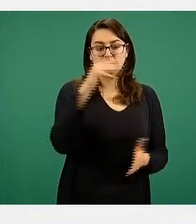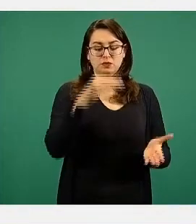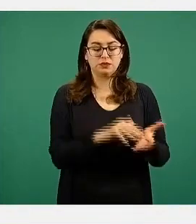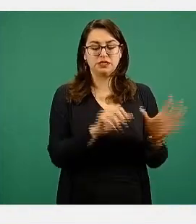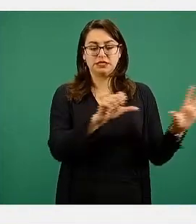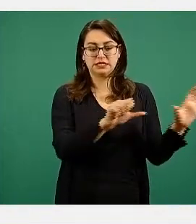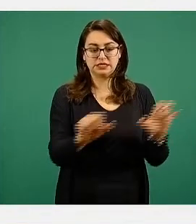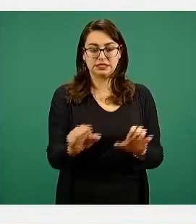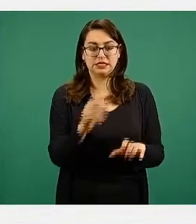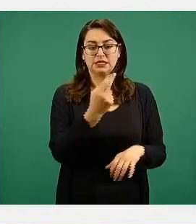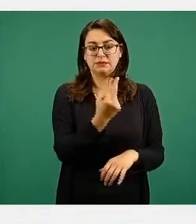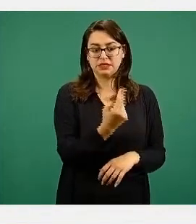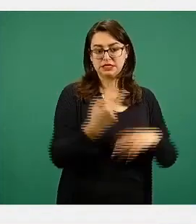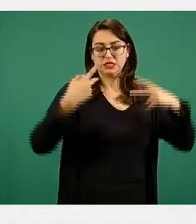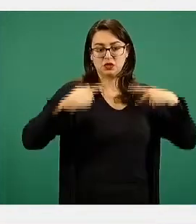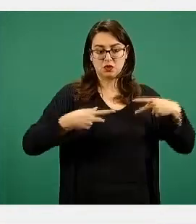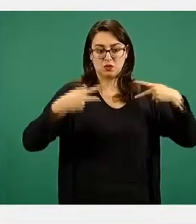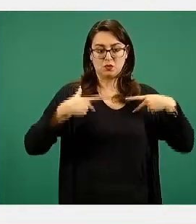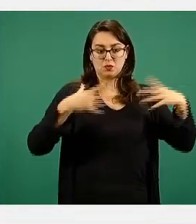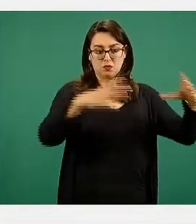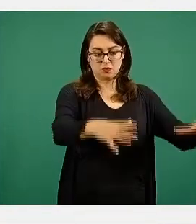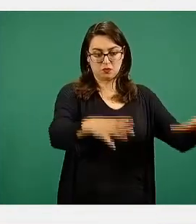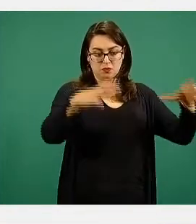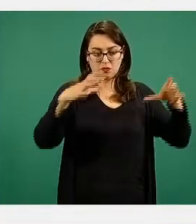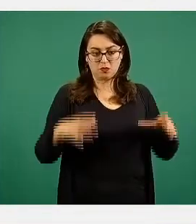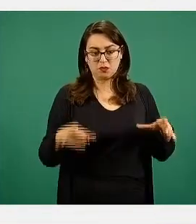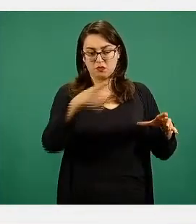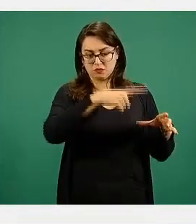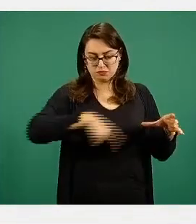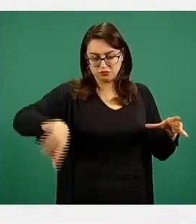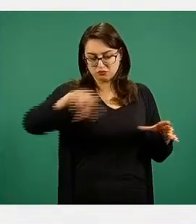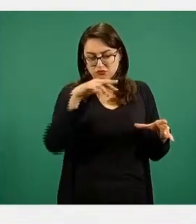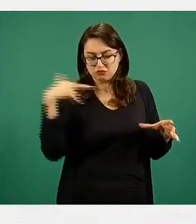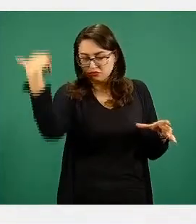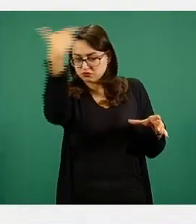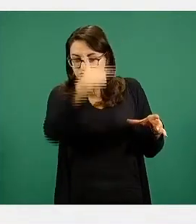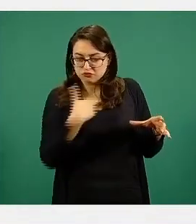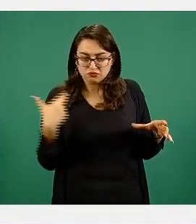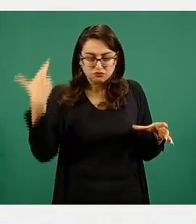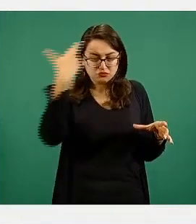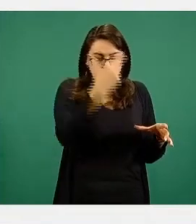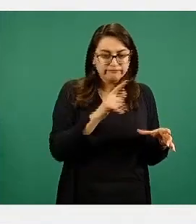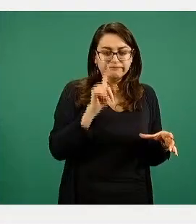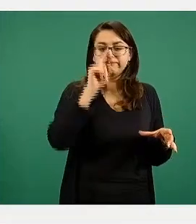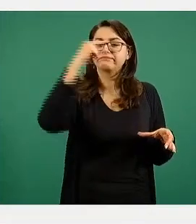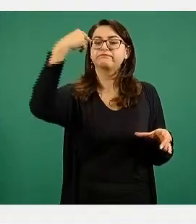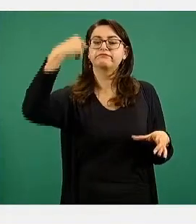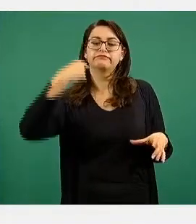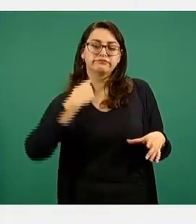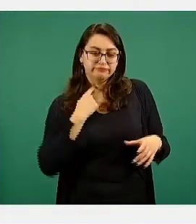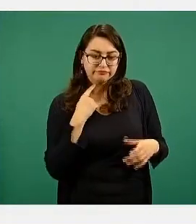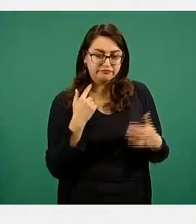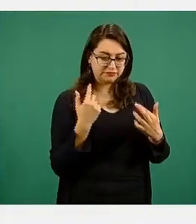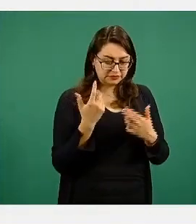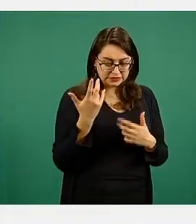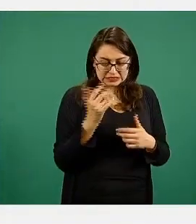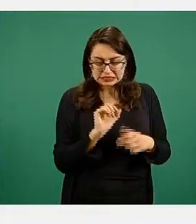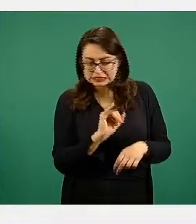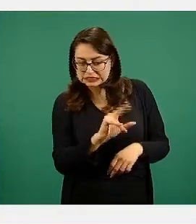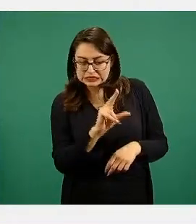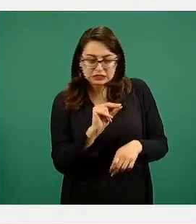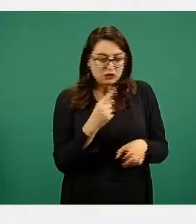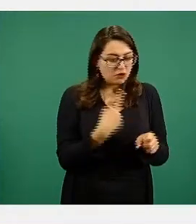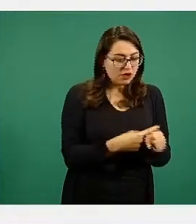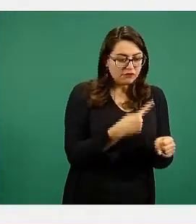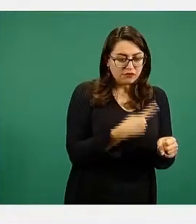3.781.625 personas que han sido notificadas y estudiadas por el Sistema Nacional de Vigilancia Epidemiológica de